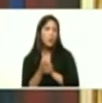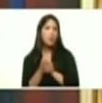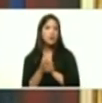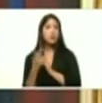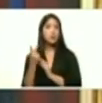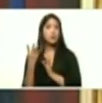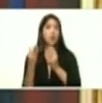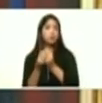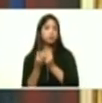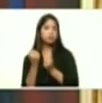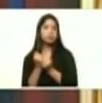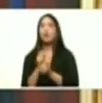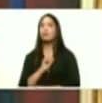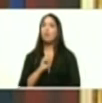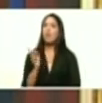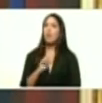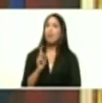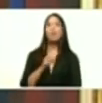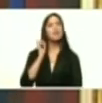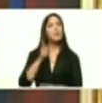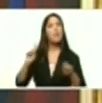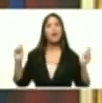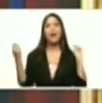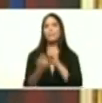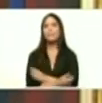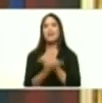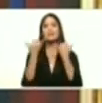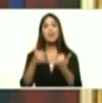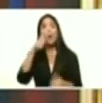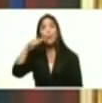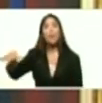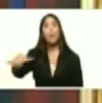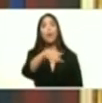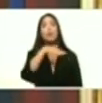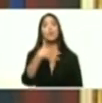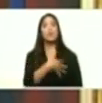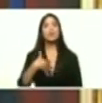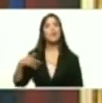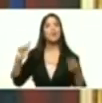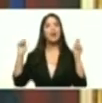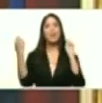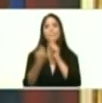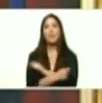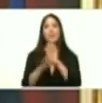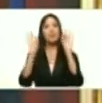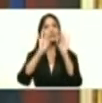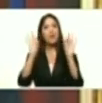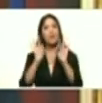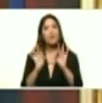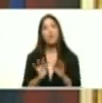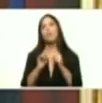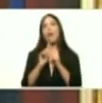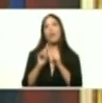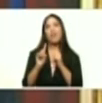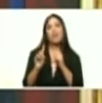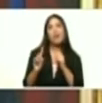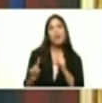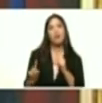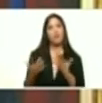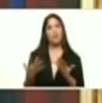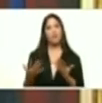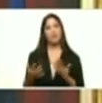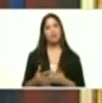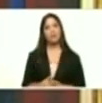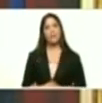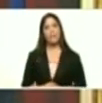la conchupancia, rompamos, eso lo que quiere un pueblo, que rompamos con esos métodos, de lejanía, de repúblicas aéreas,